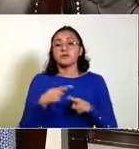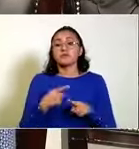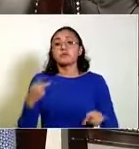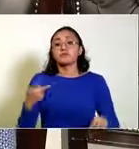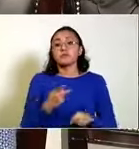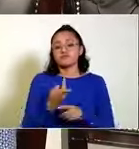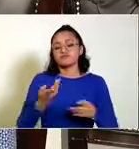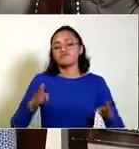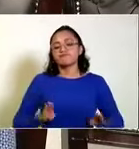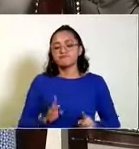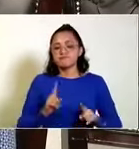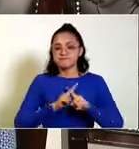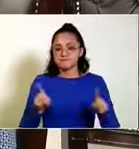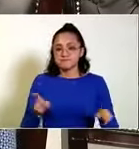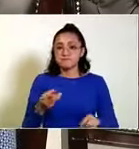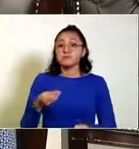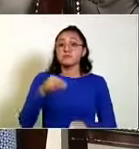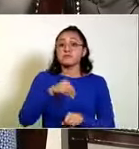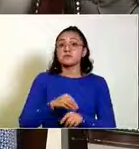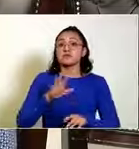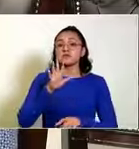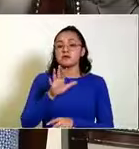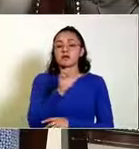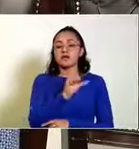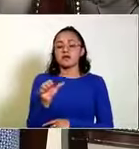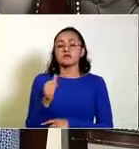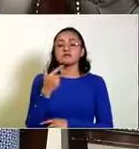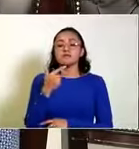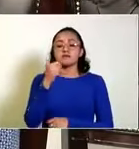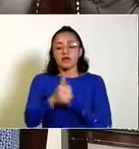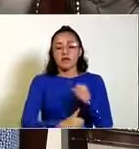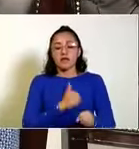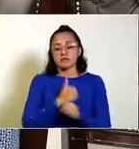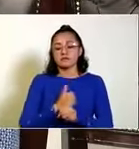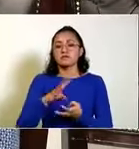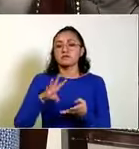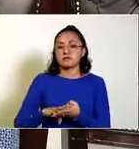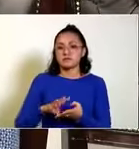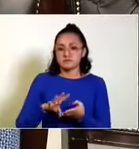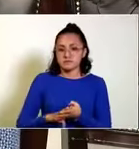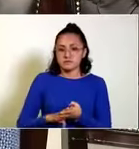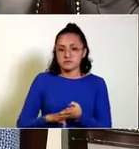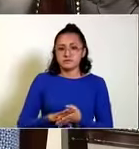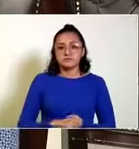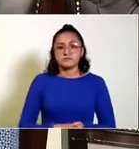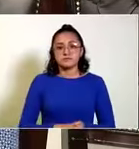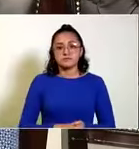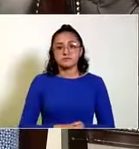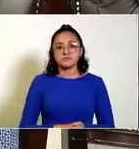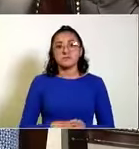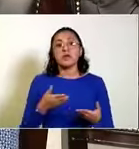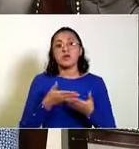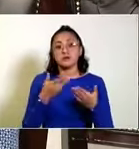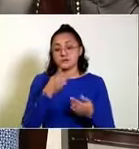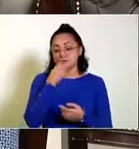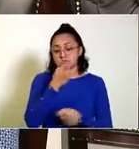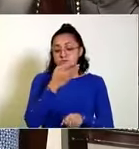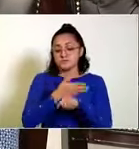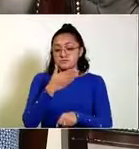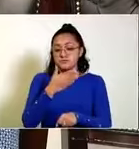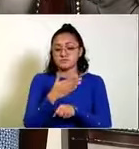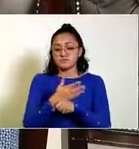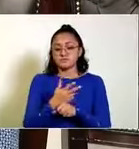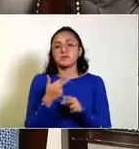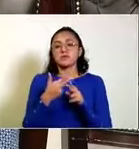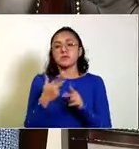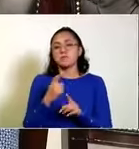estas conductas, se les impondrá de 5 a 7 años de prisión. La presente sanción se incrementará